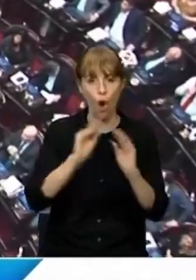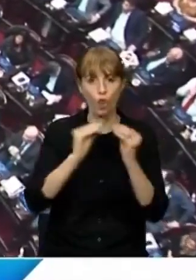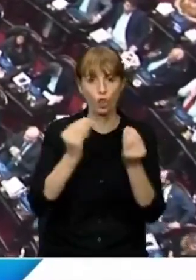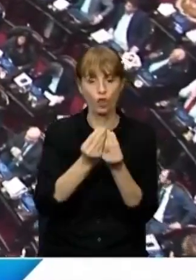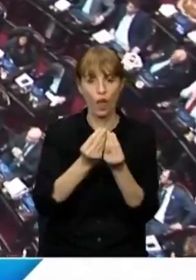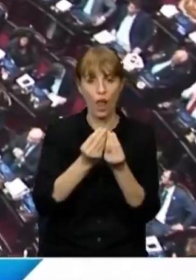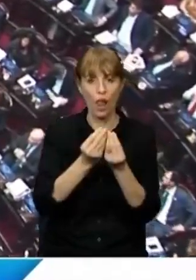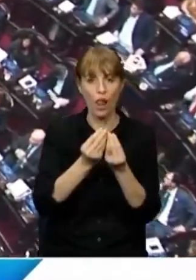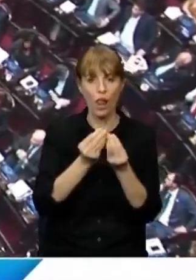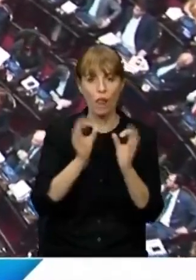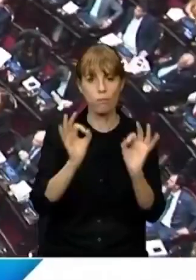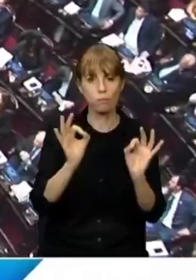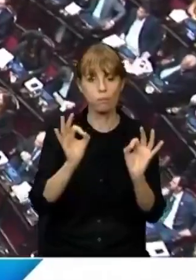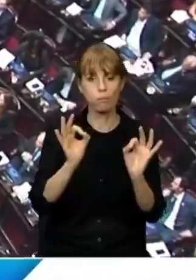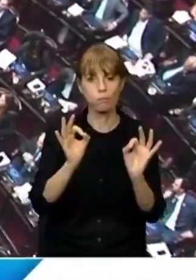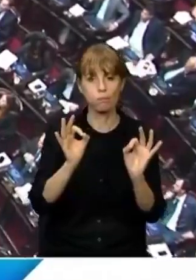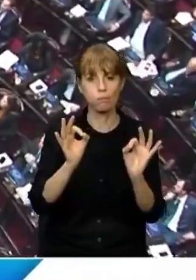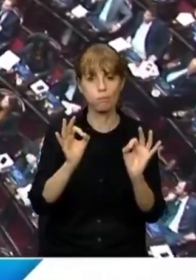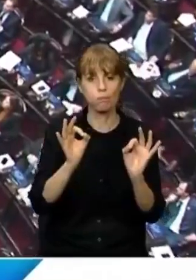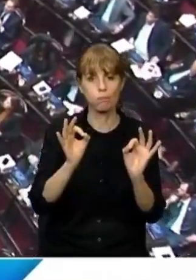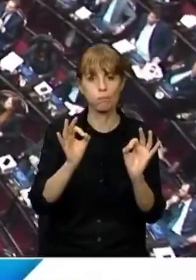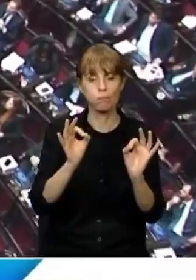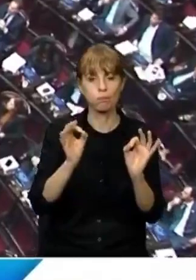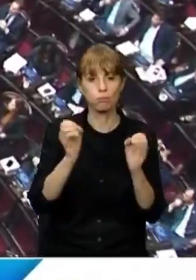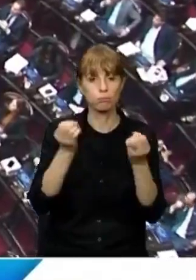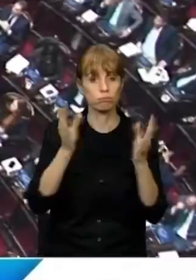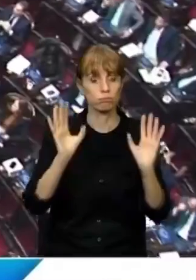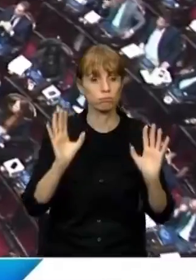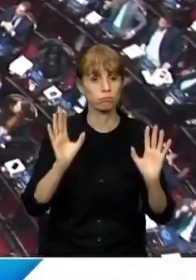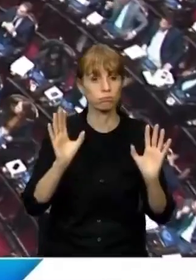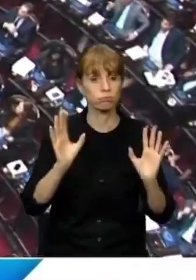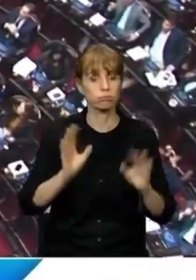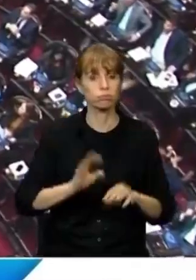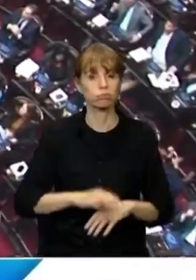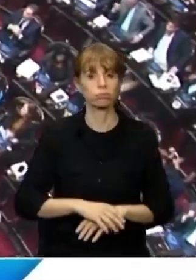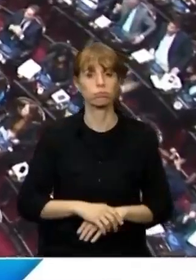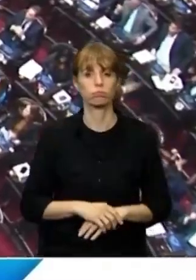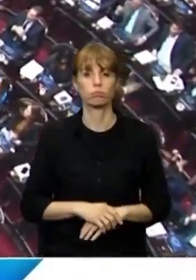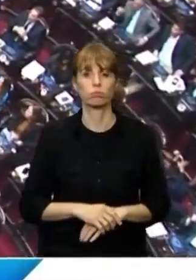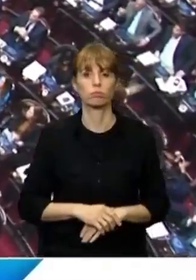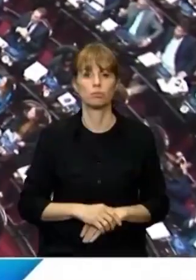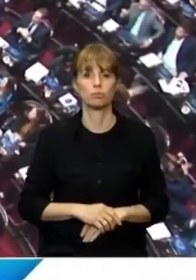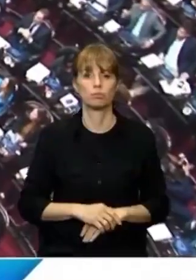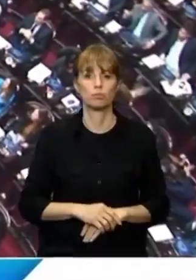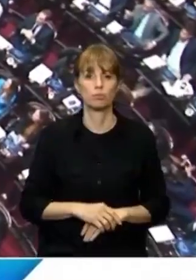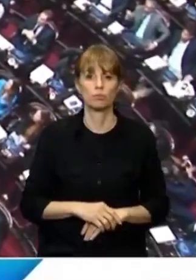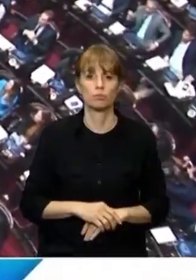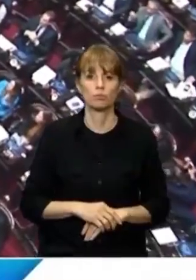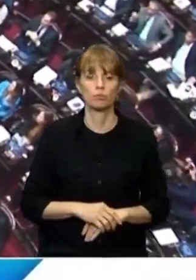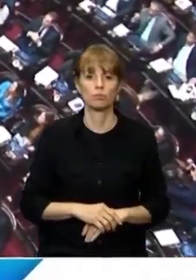Coalición Cívica, ¿no? Sí. Y ya Lilita Carrió ha dicho que están en contra, ¿no? Sí.